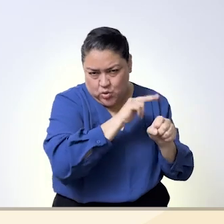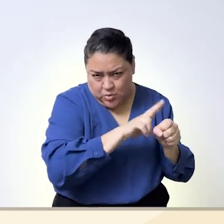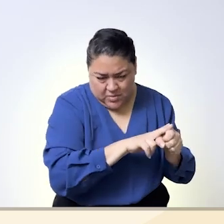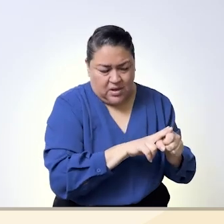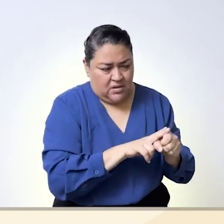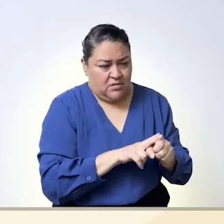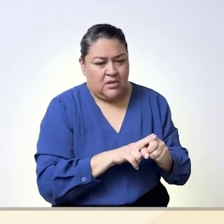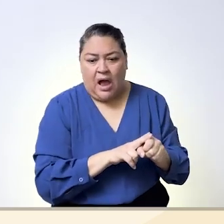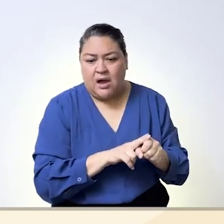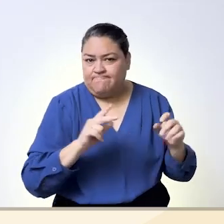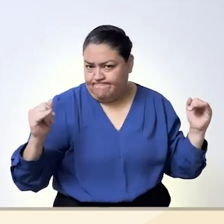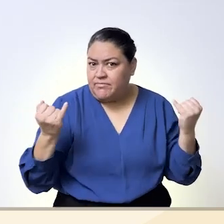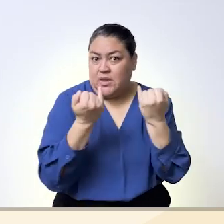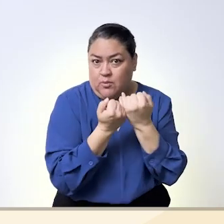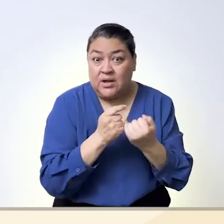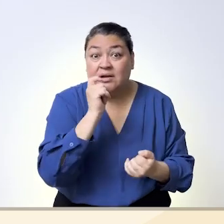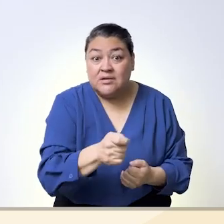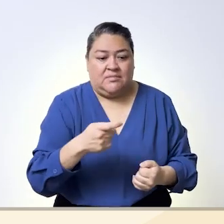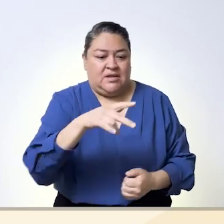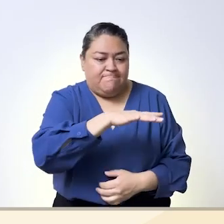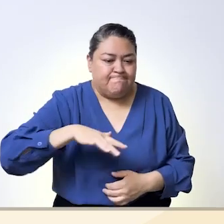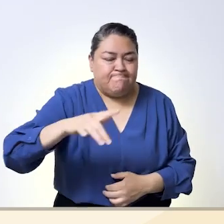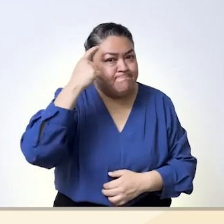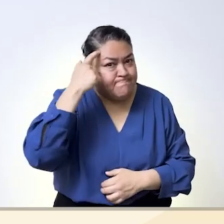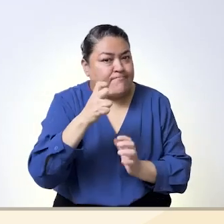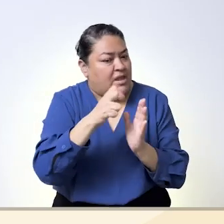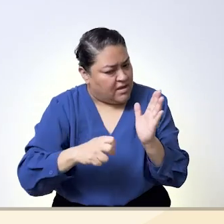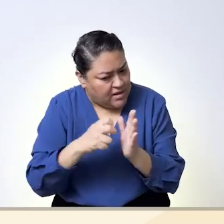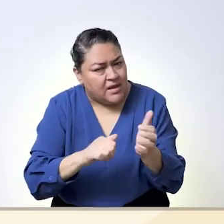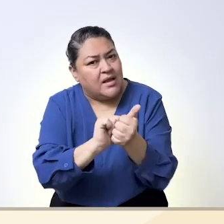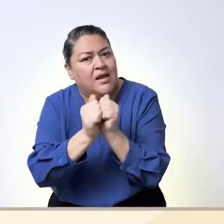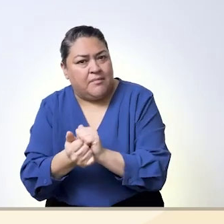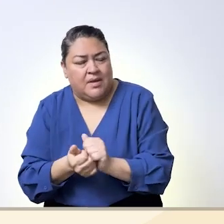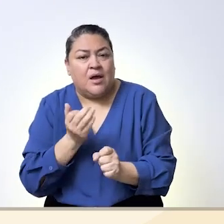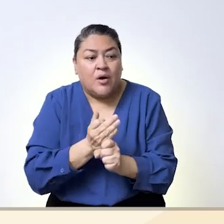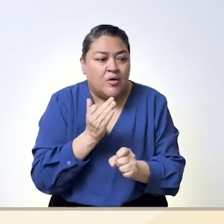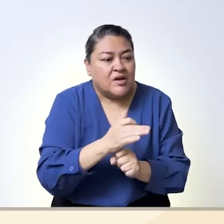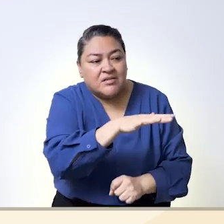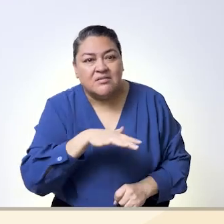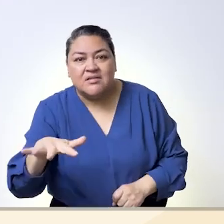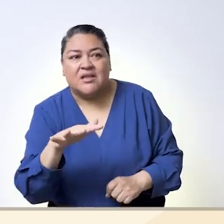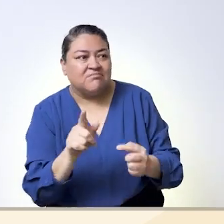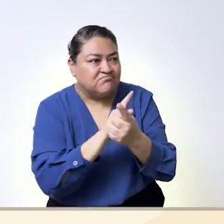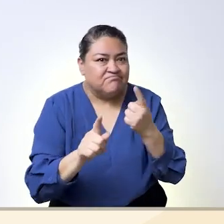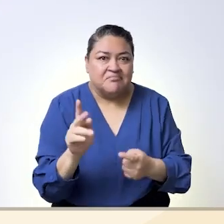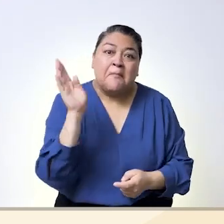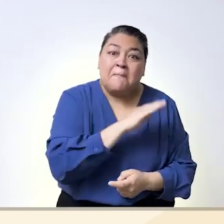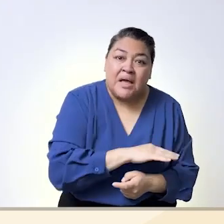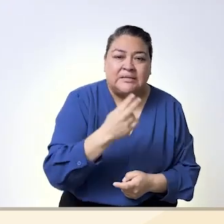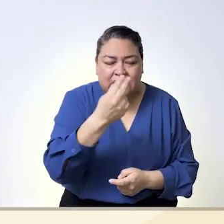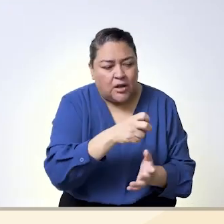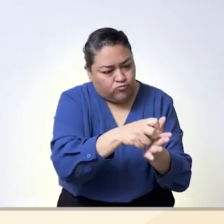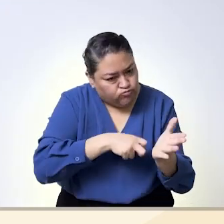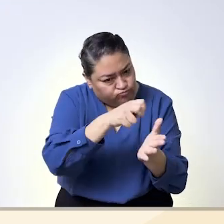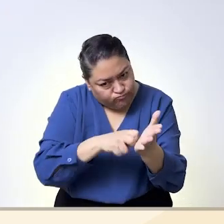son o no neurodivergentes. Y creo que eso es importante porque crea una dinámica social distinta, porque pues la que tenemos ahorita no nos funciona muy bien,